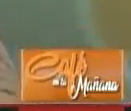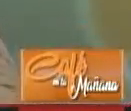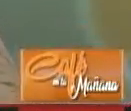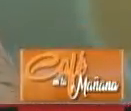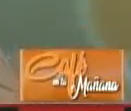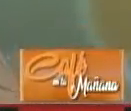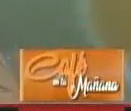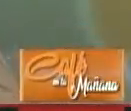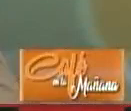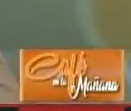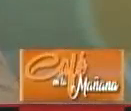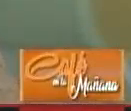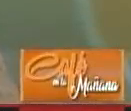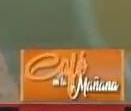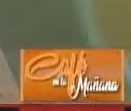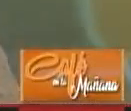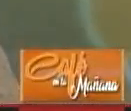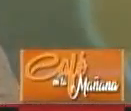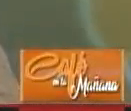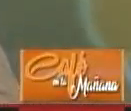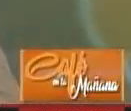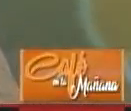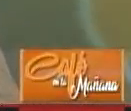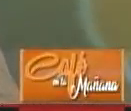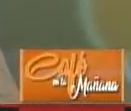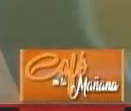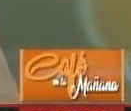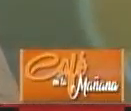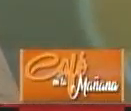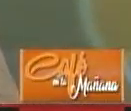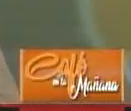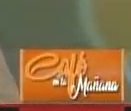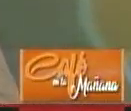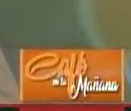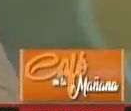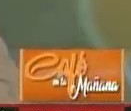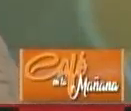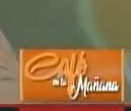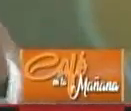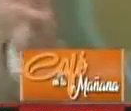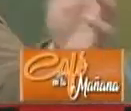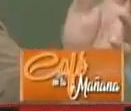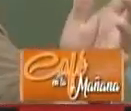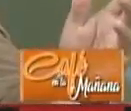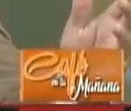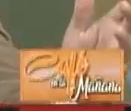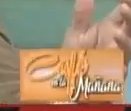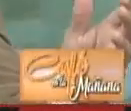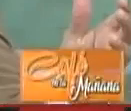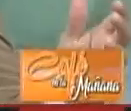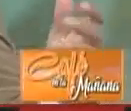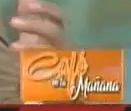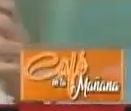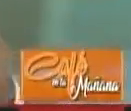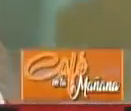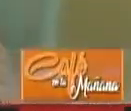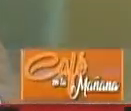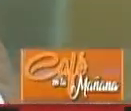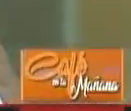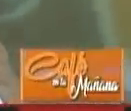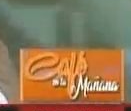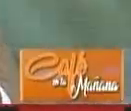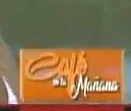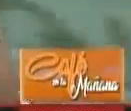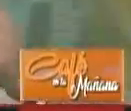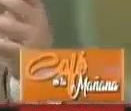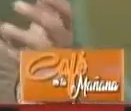relación estratégica de Venezuela como un país o una diplomacia de paz que mira no solamente al norte, porque Venezuela nunca